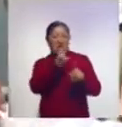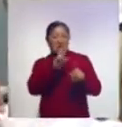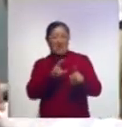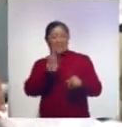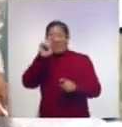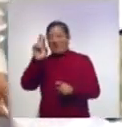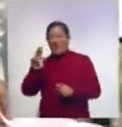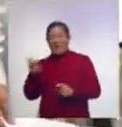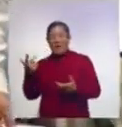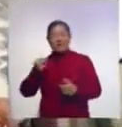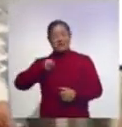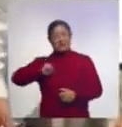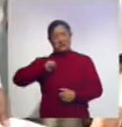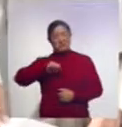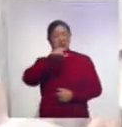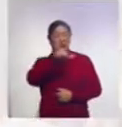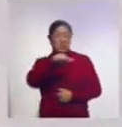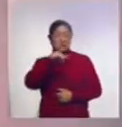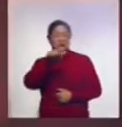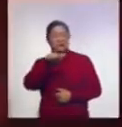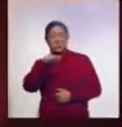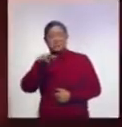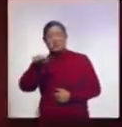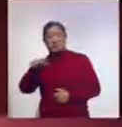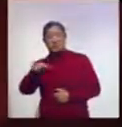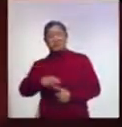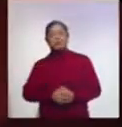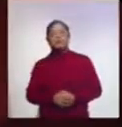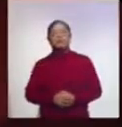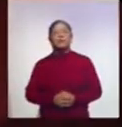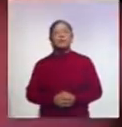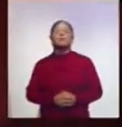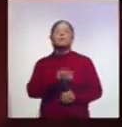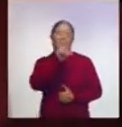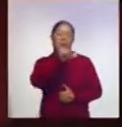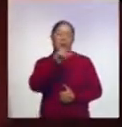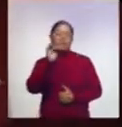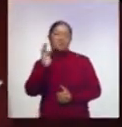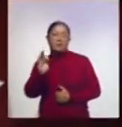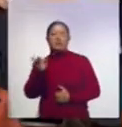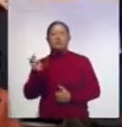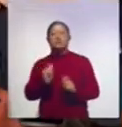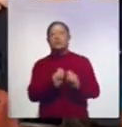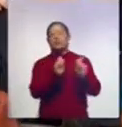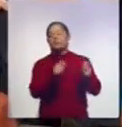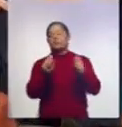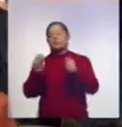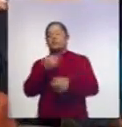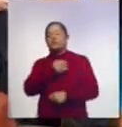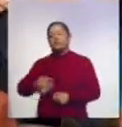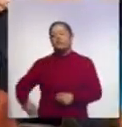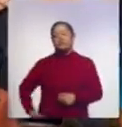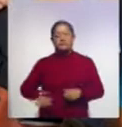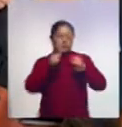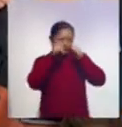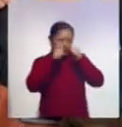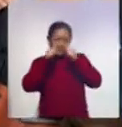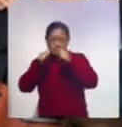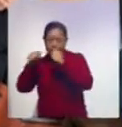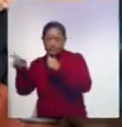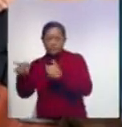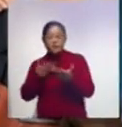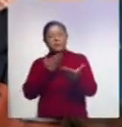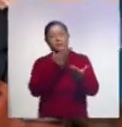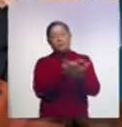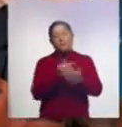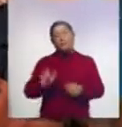del siglo XVI, XVII y XVIII. Alejandra Frausto entregó apoyos para los municipios que atendieron a la convocatoria